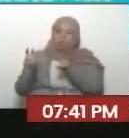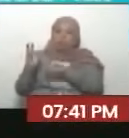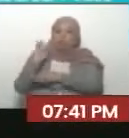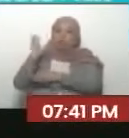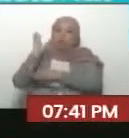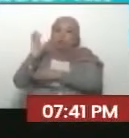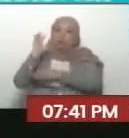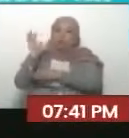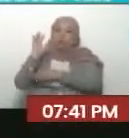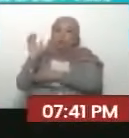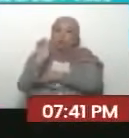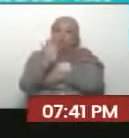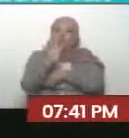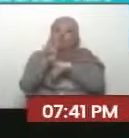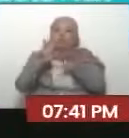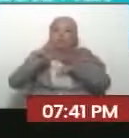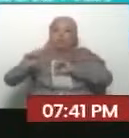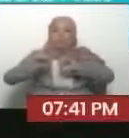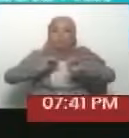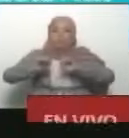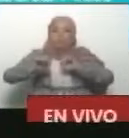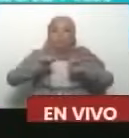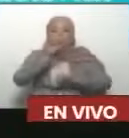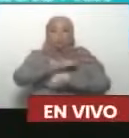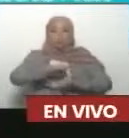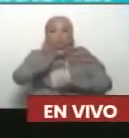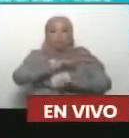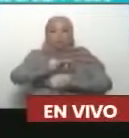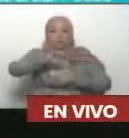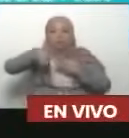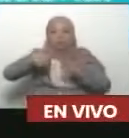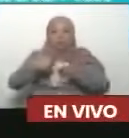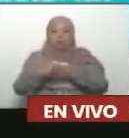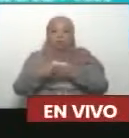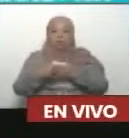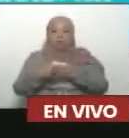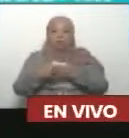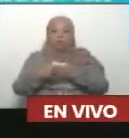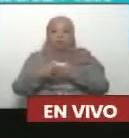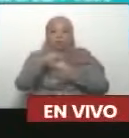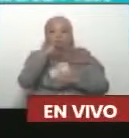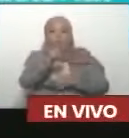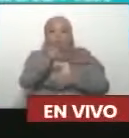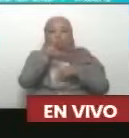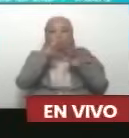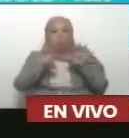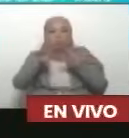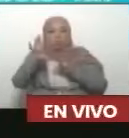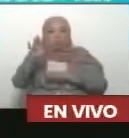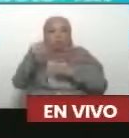con los 43 movimientos sociales nacionales, con los 264